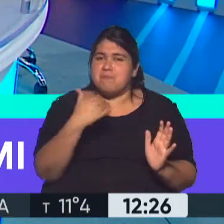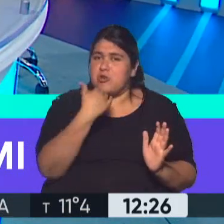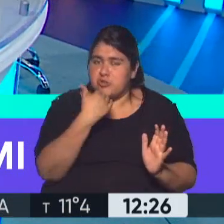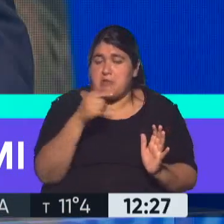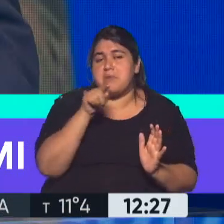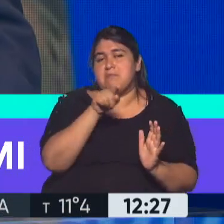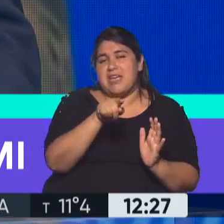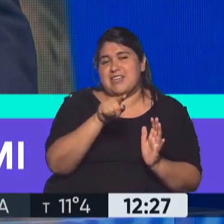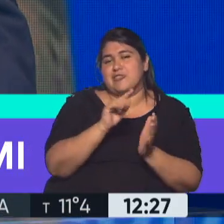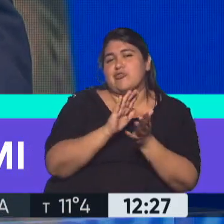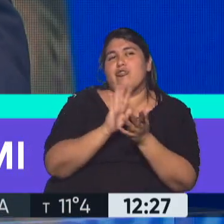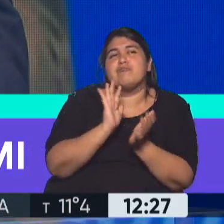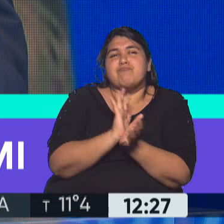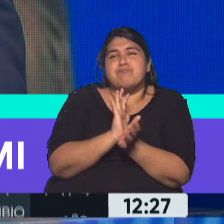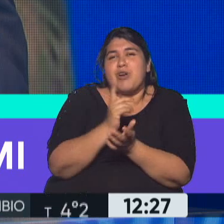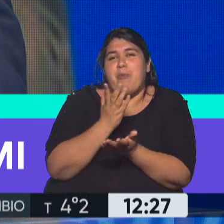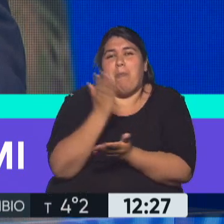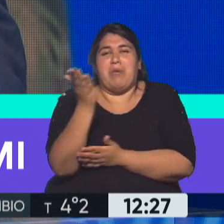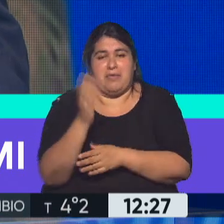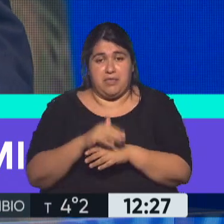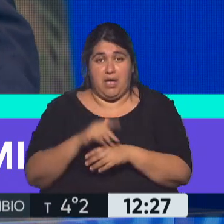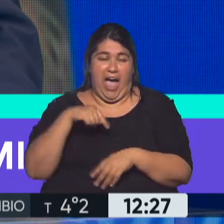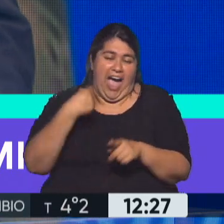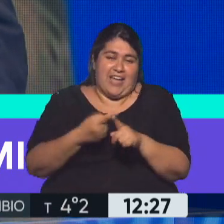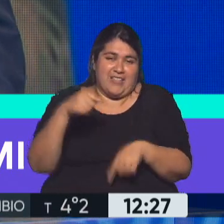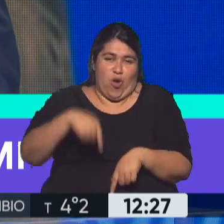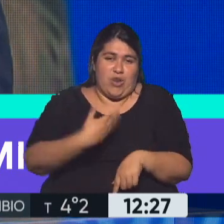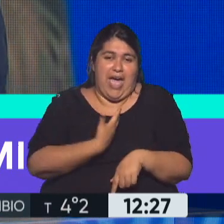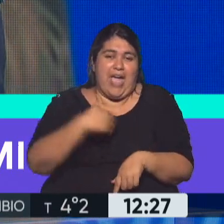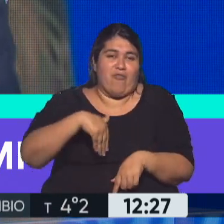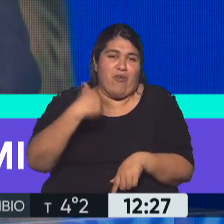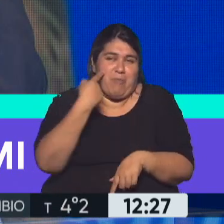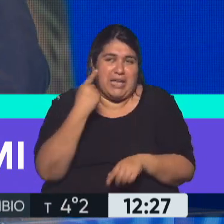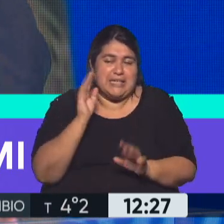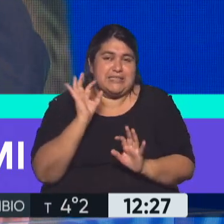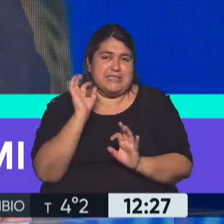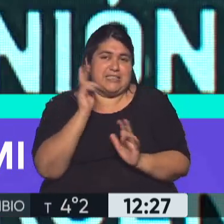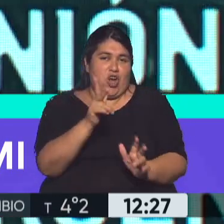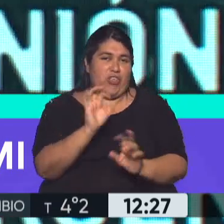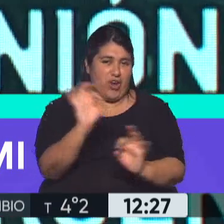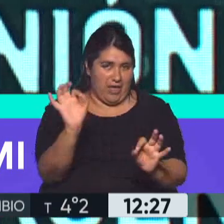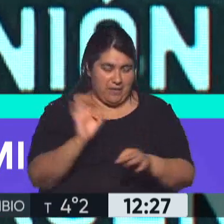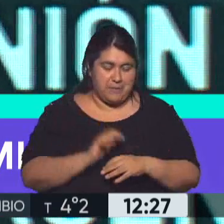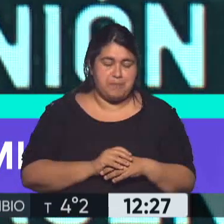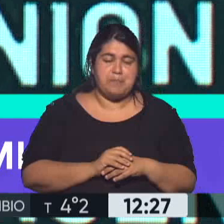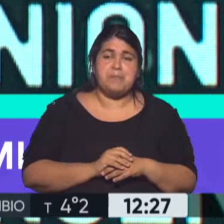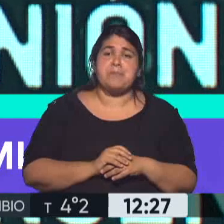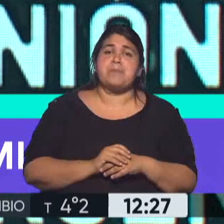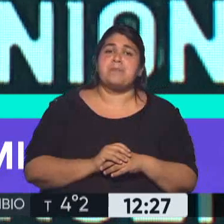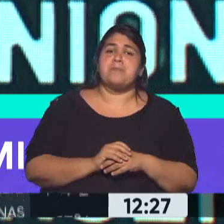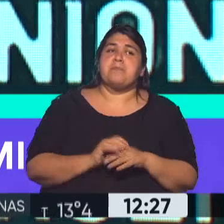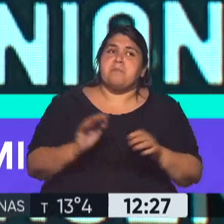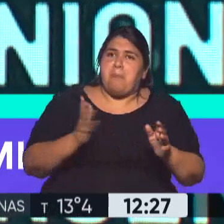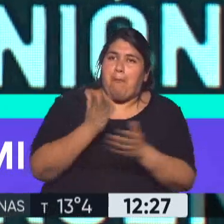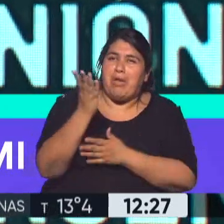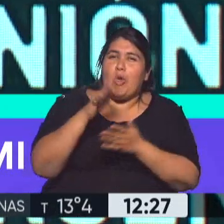pidiendo una cuestión así, que hasta ahora el fondo no ha asumido nunca este tipo de responsabilidades. Aparentemente ahora habría algún indicio de un